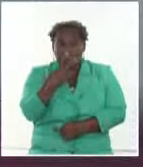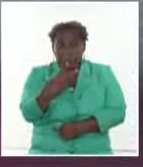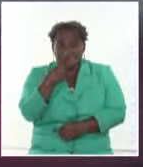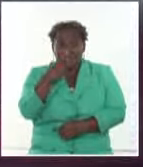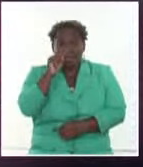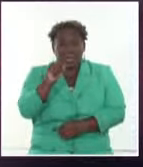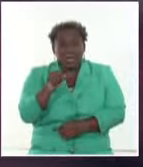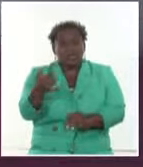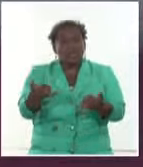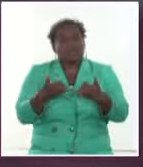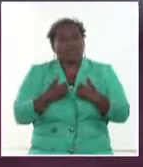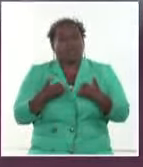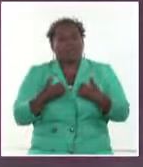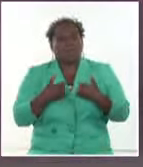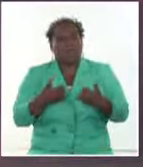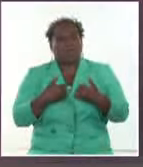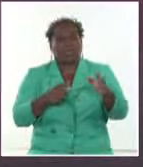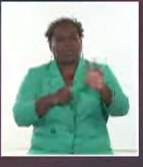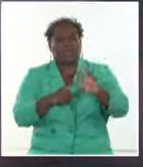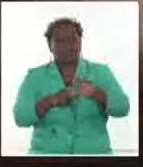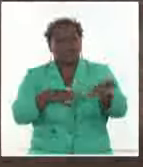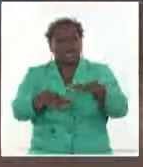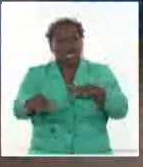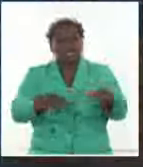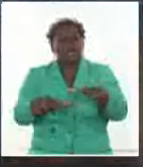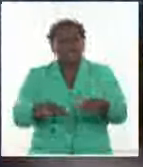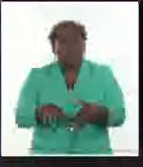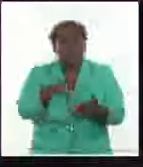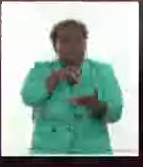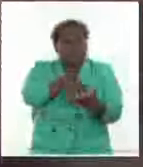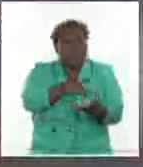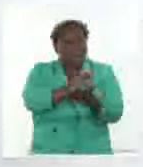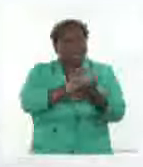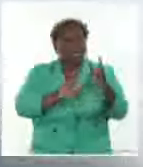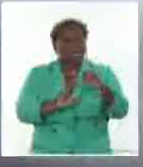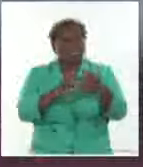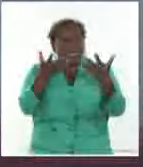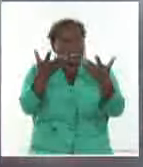mantendrán informados de las acciones que allí se acometen para apagar el siniestro.